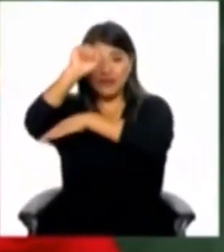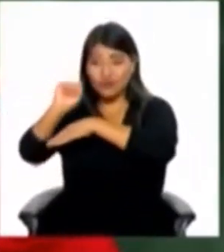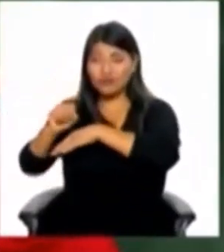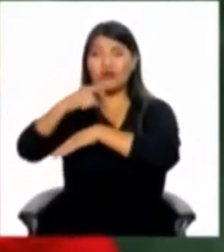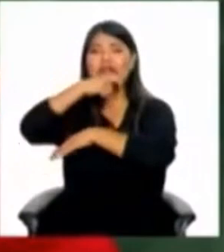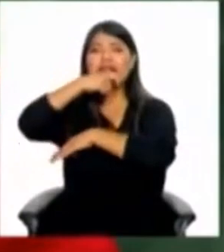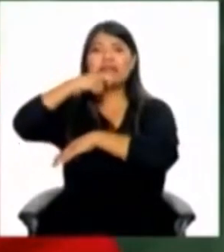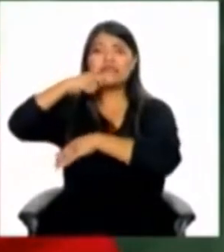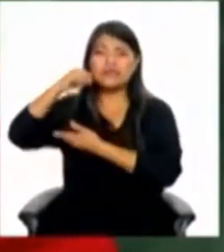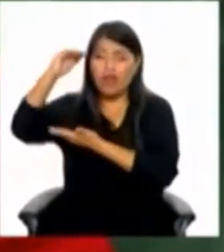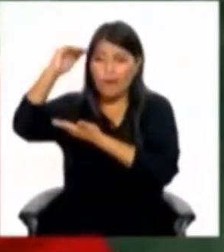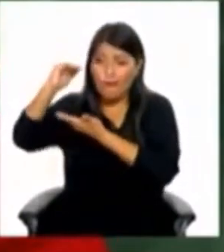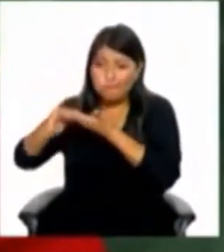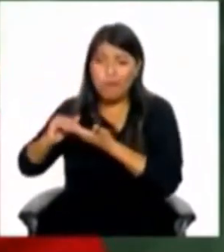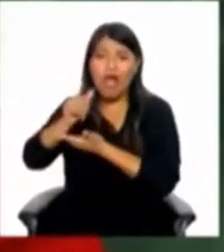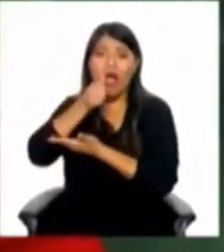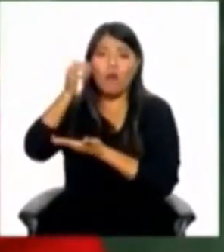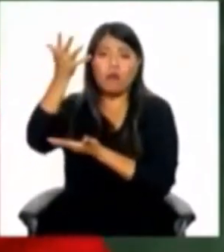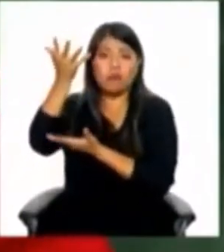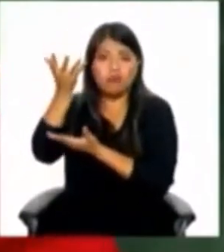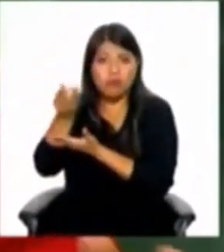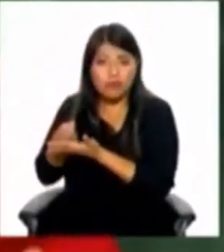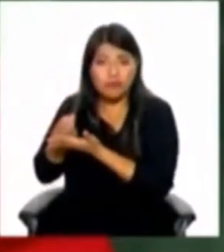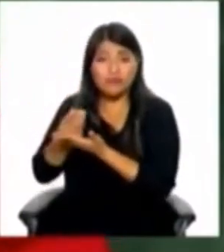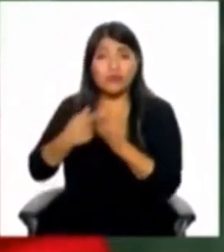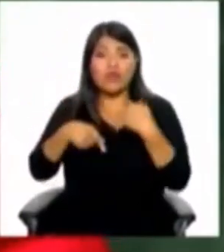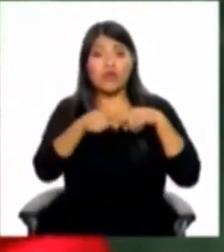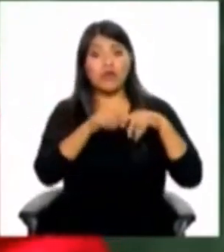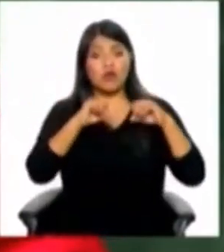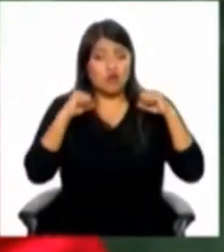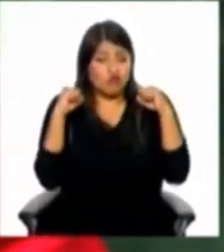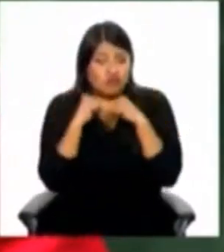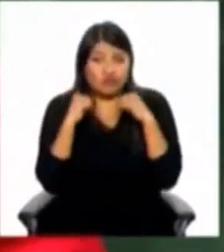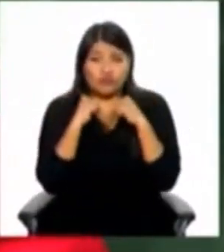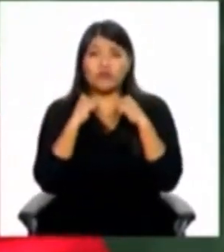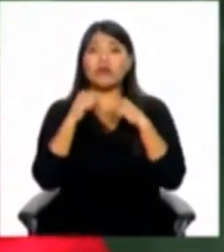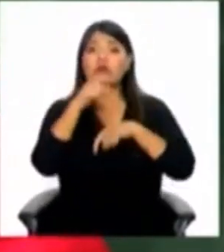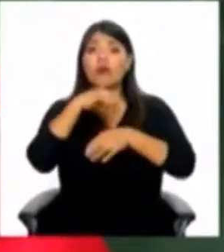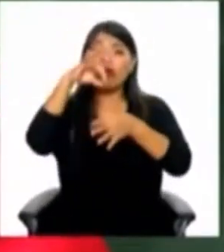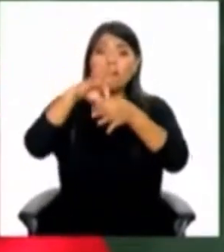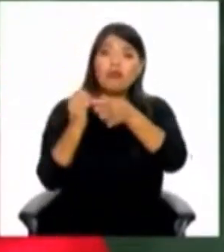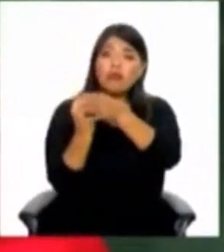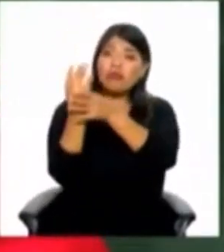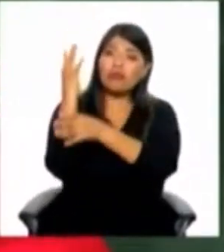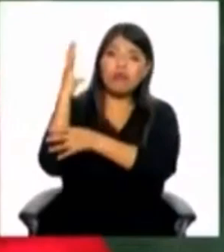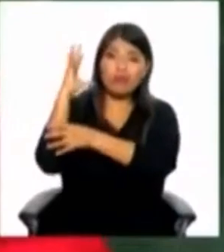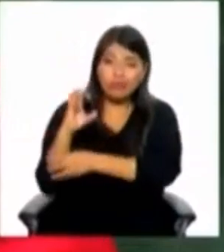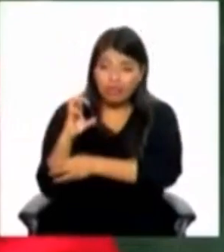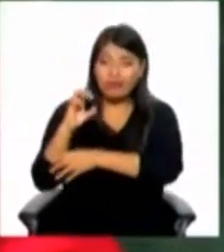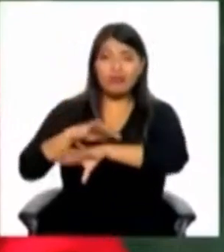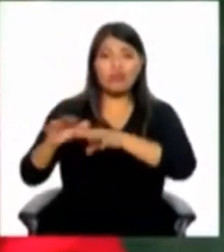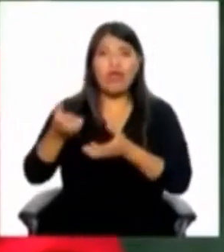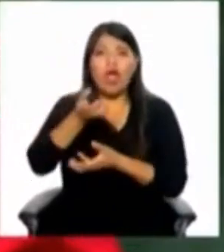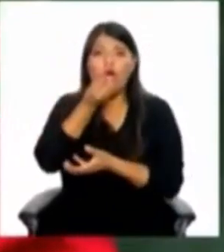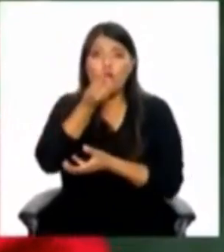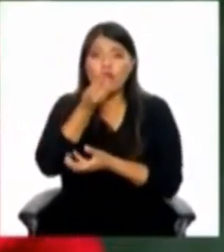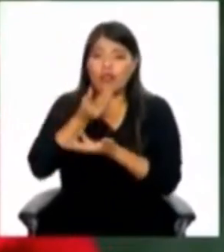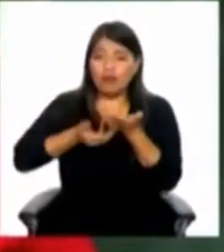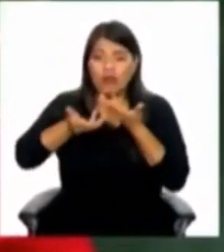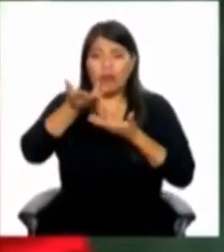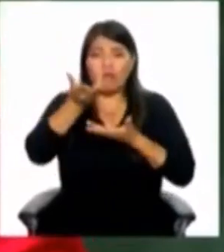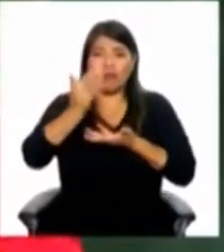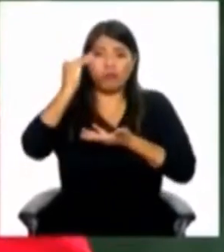heladas perjudicaron seriamente a las personas, la agricultura y la ganadería, sumado a